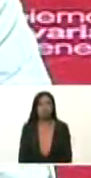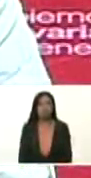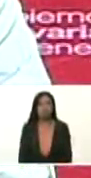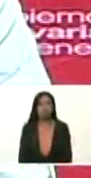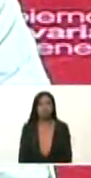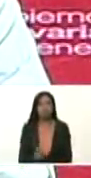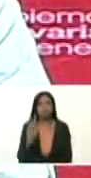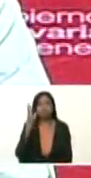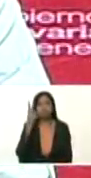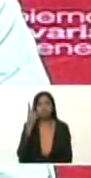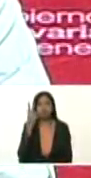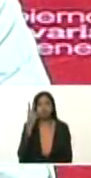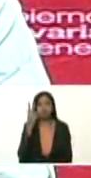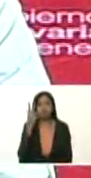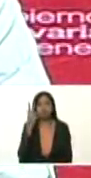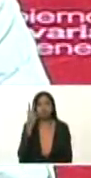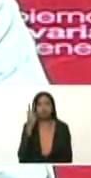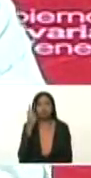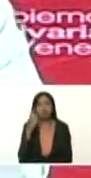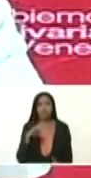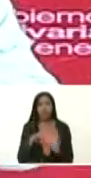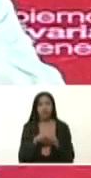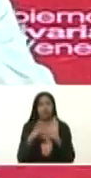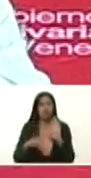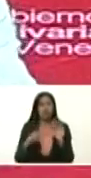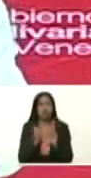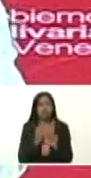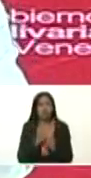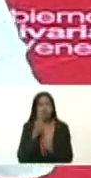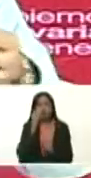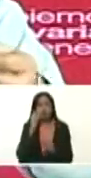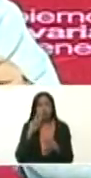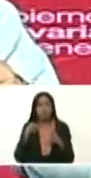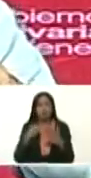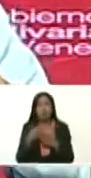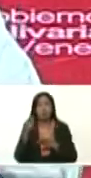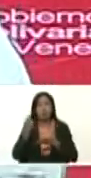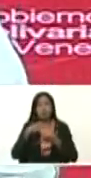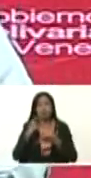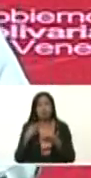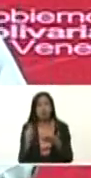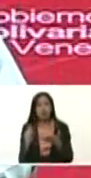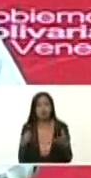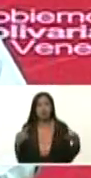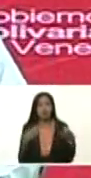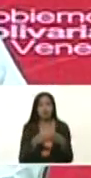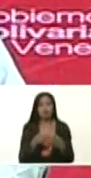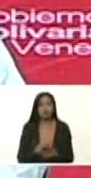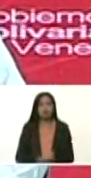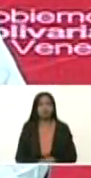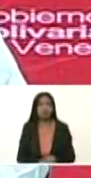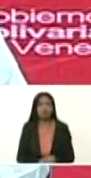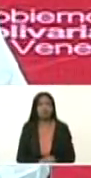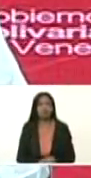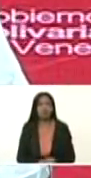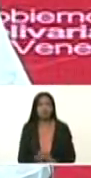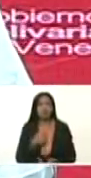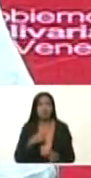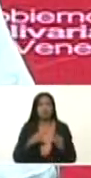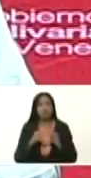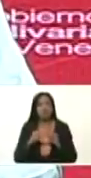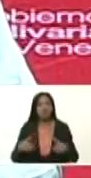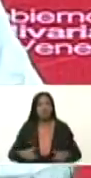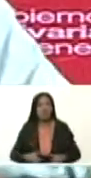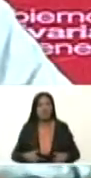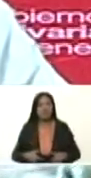Tercer nivel, los derechos de los trabajadores para un nuevo contrato colectivo. Yo sigo insistiendo,